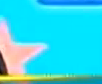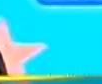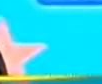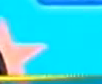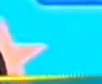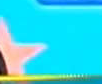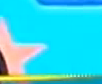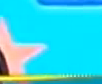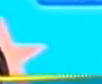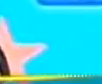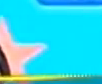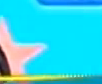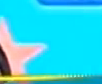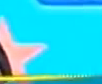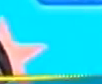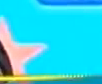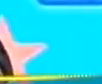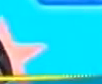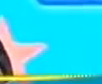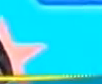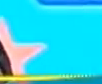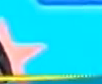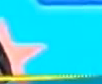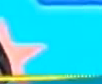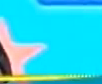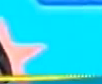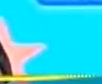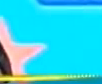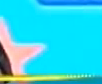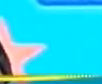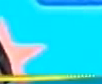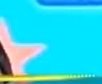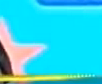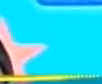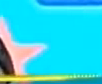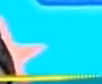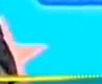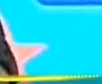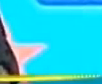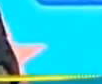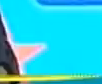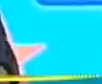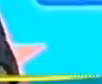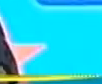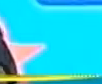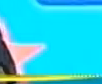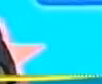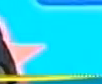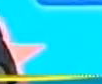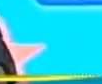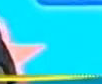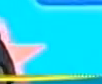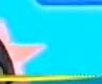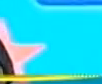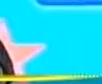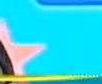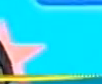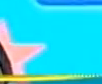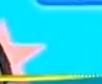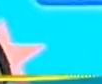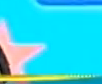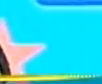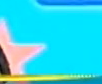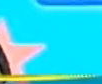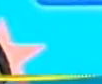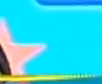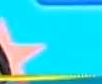años. A estas alturas podemos decir que esa intención malévola, malvada